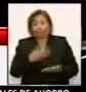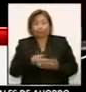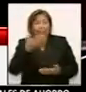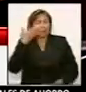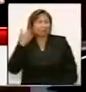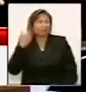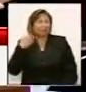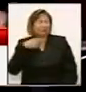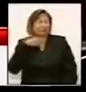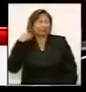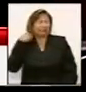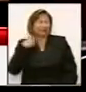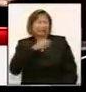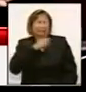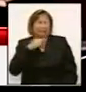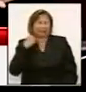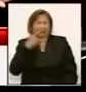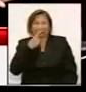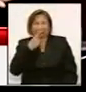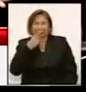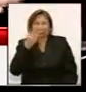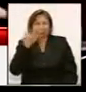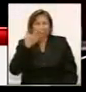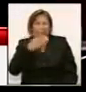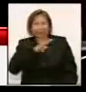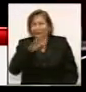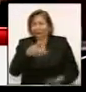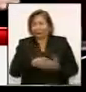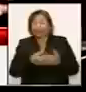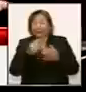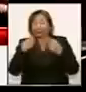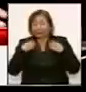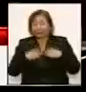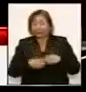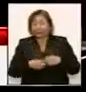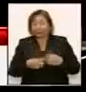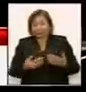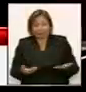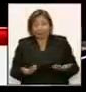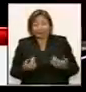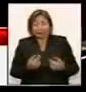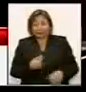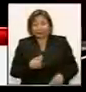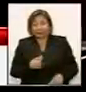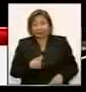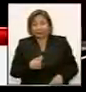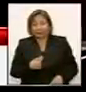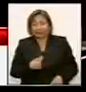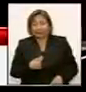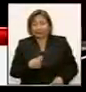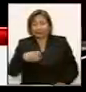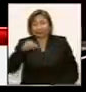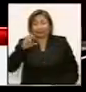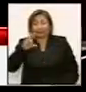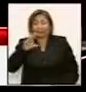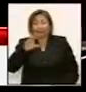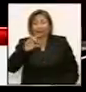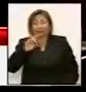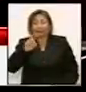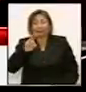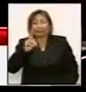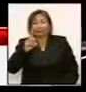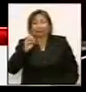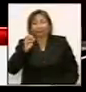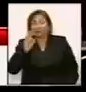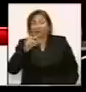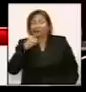rojos y negros del Callao, de esa mafia del Callao. Y muchas personas también. Yo he entendido que la procuradora adjunta, que la vi otro día en el